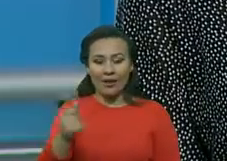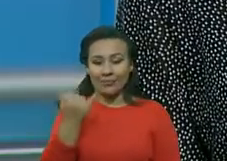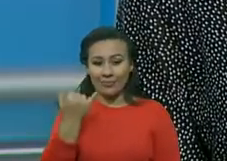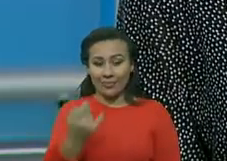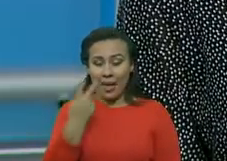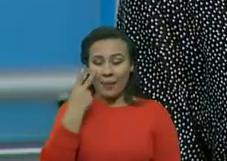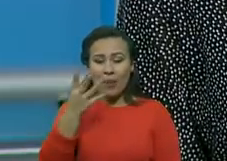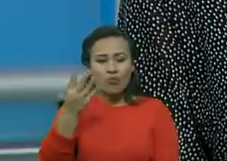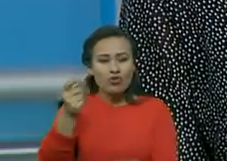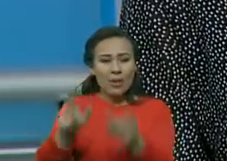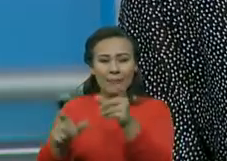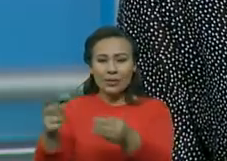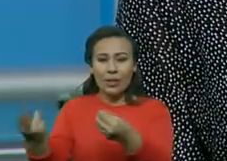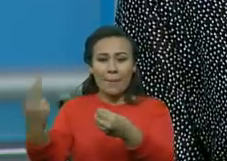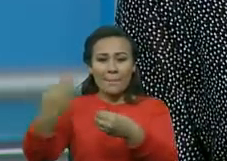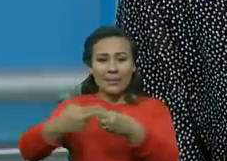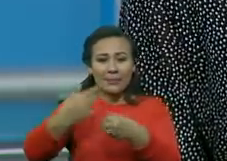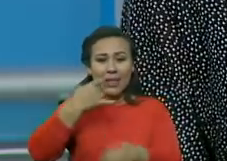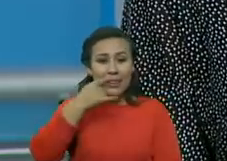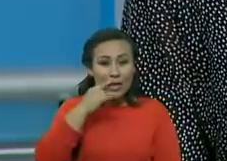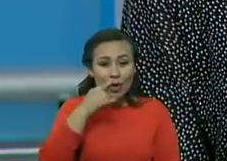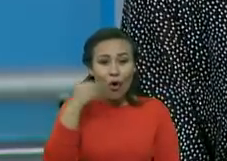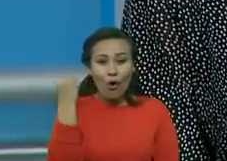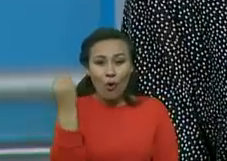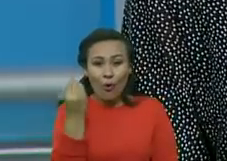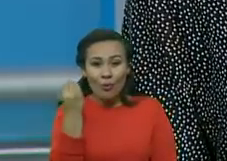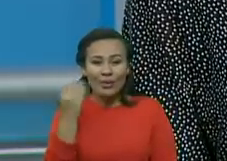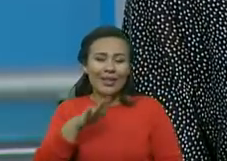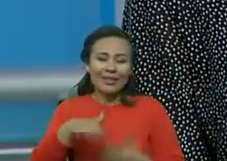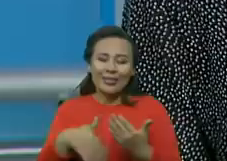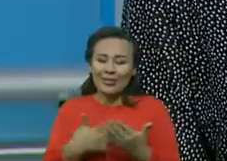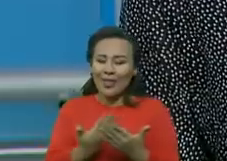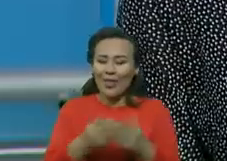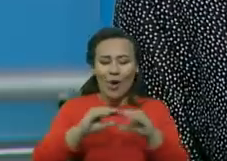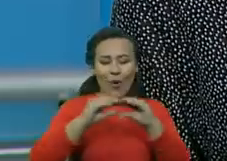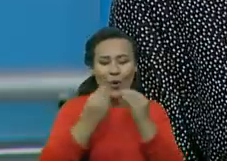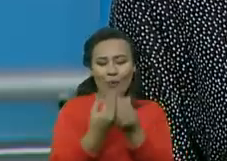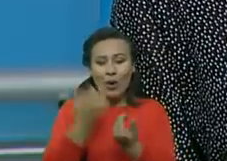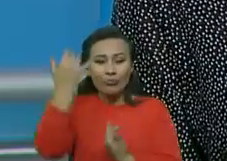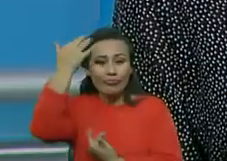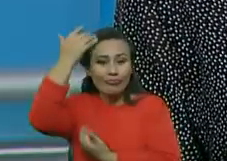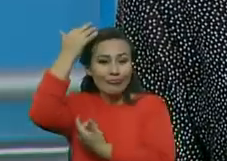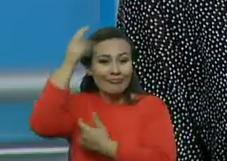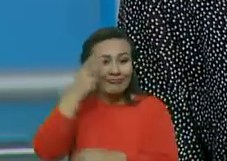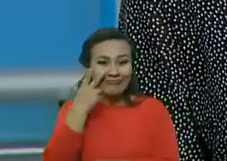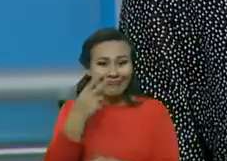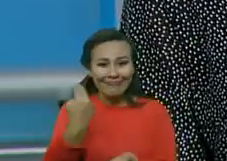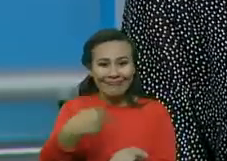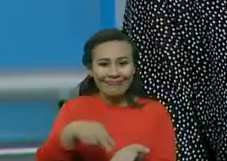la participación de cientos de niños y adolescentes, así como de grupos de danza de la ciudad.